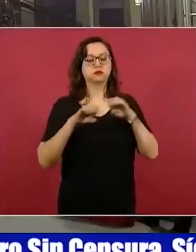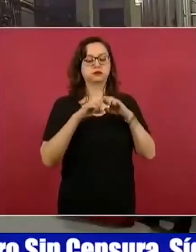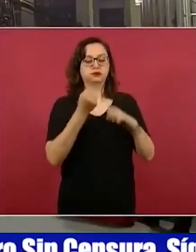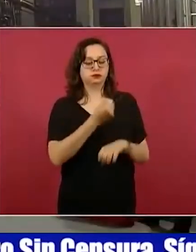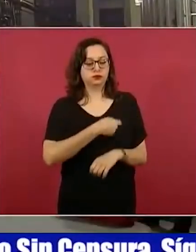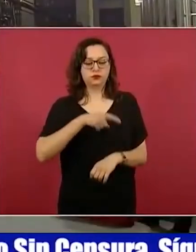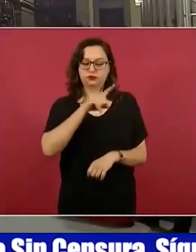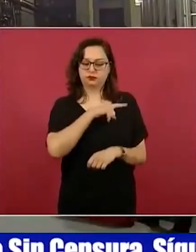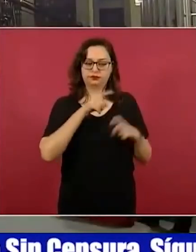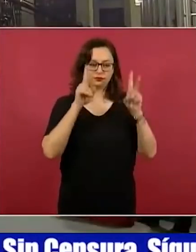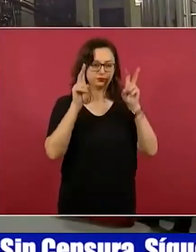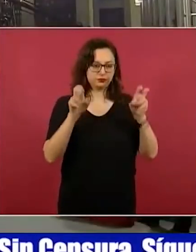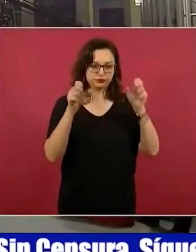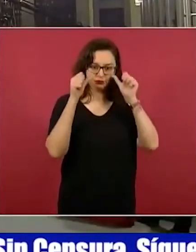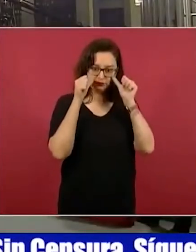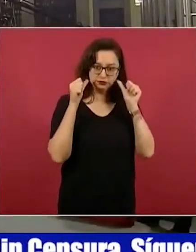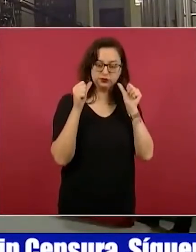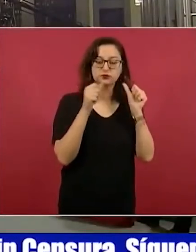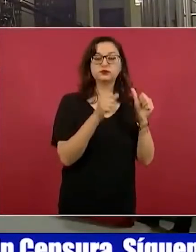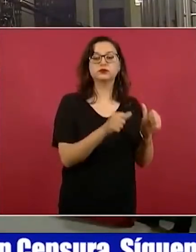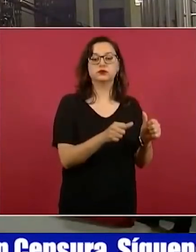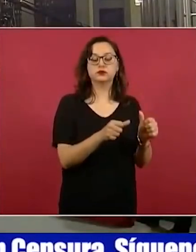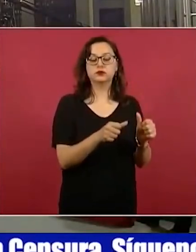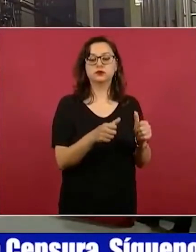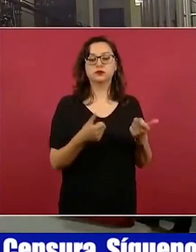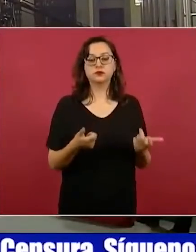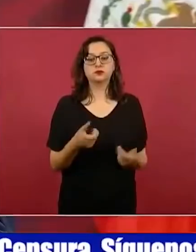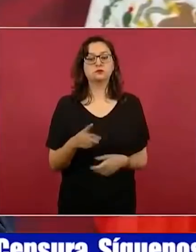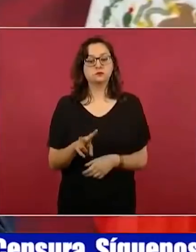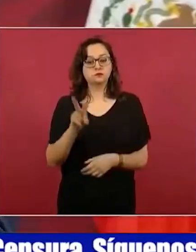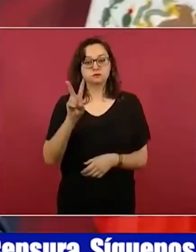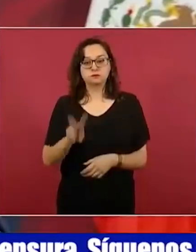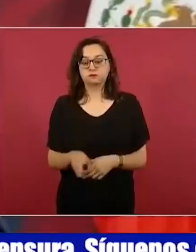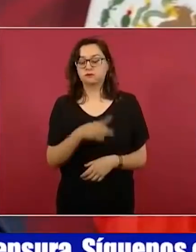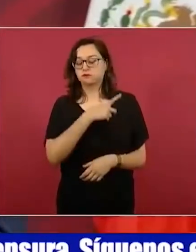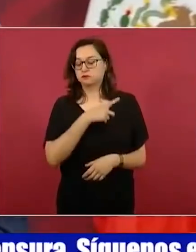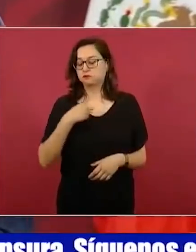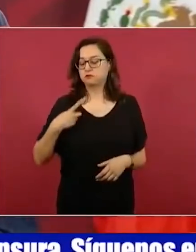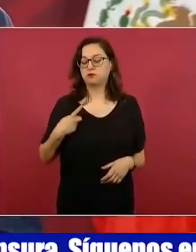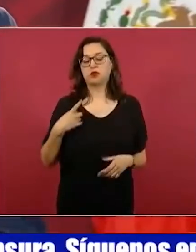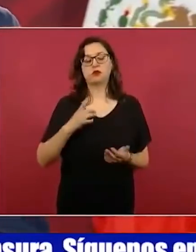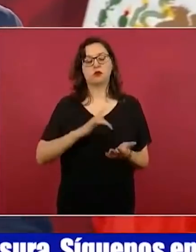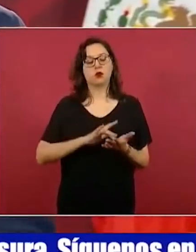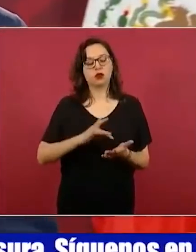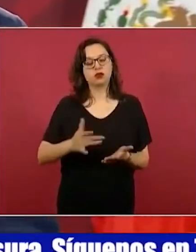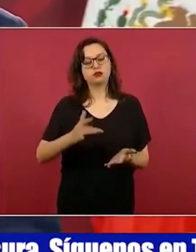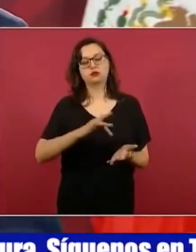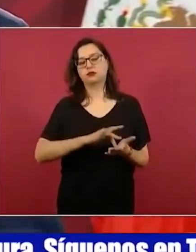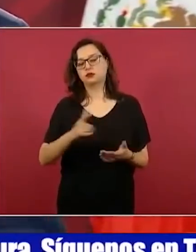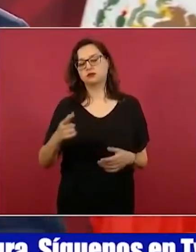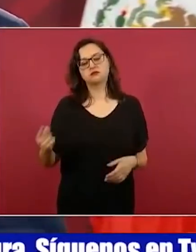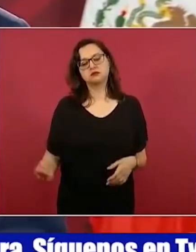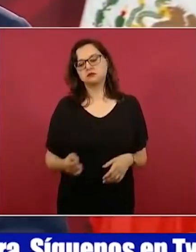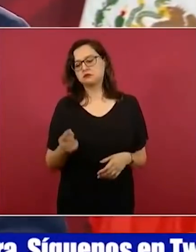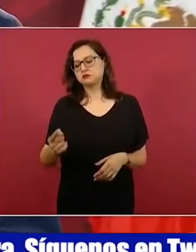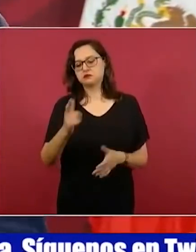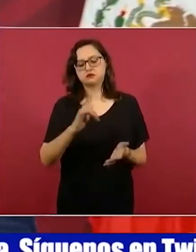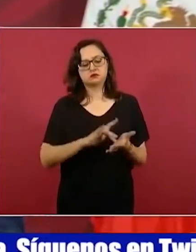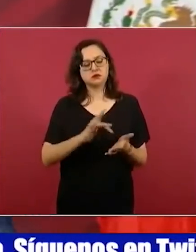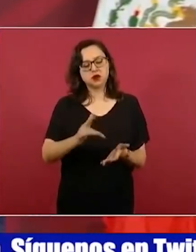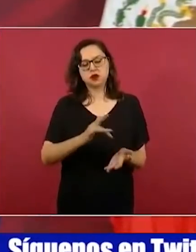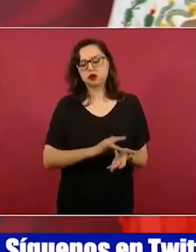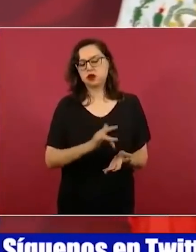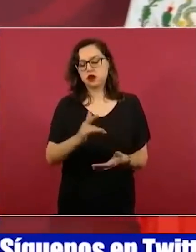las tendencias en Twitter, el presidente López Obrador presenta un tema, digamos,